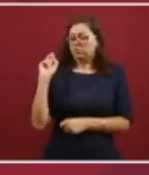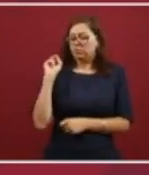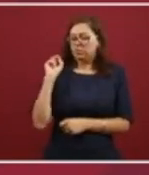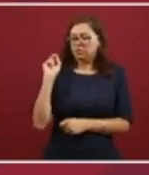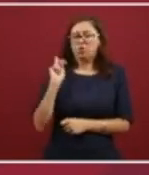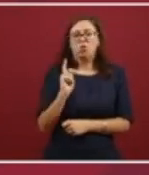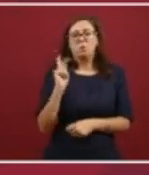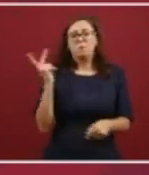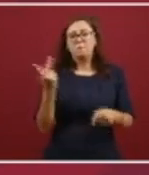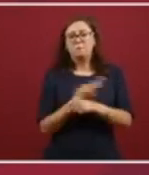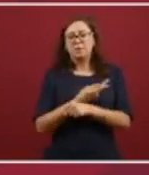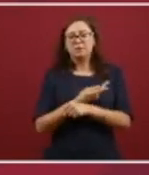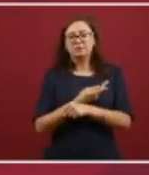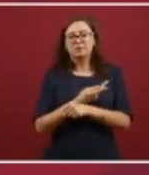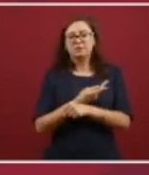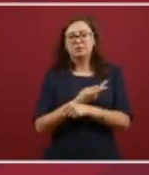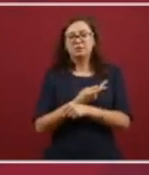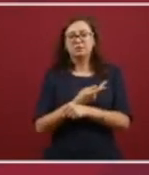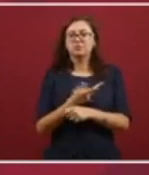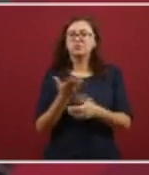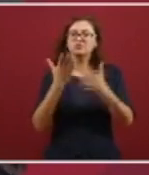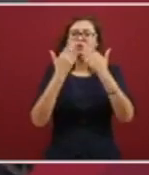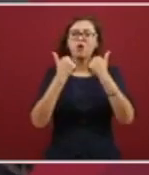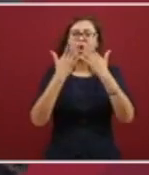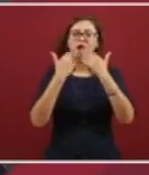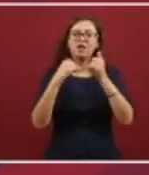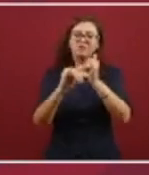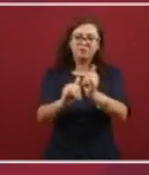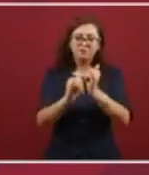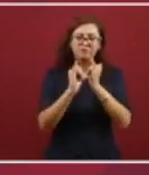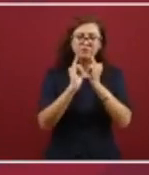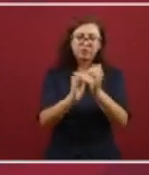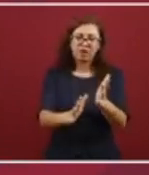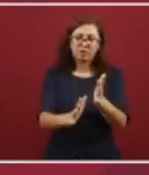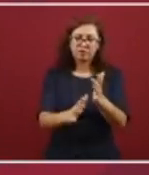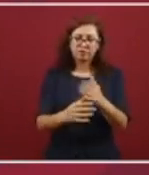no haya habido fraude.